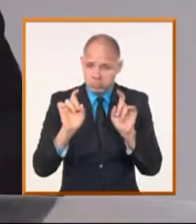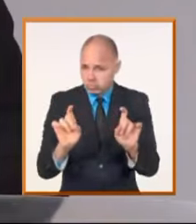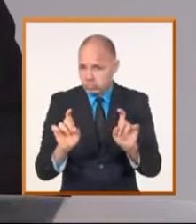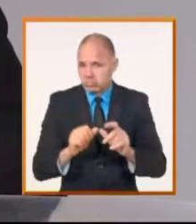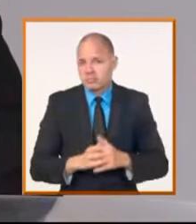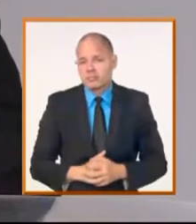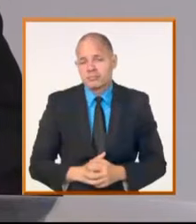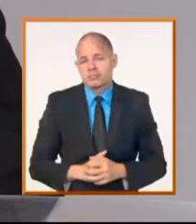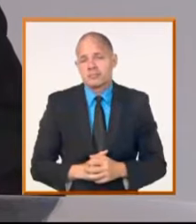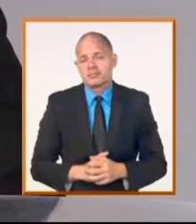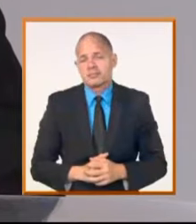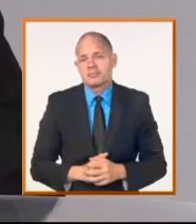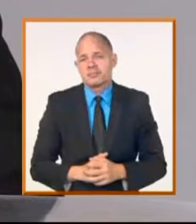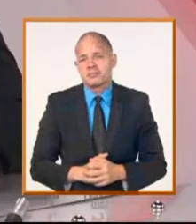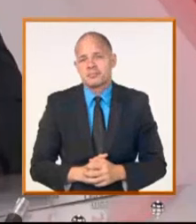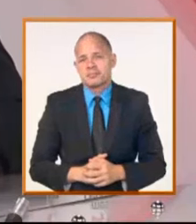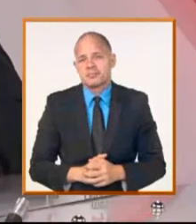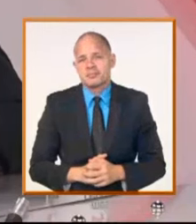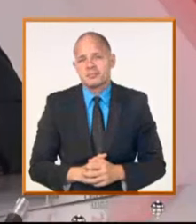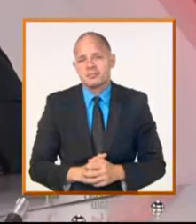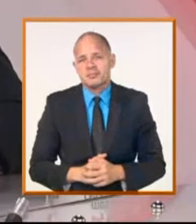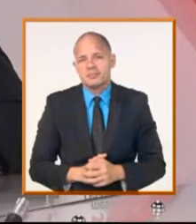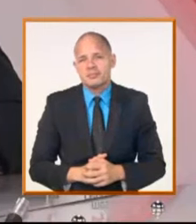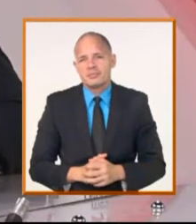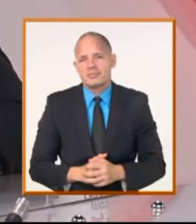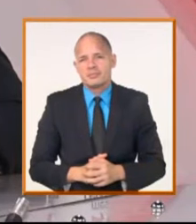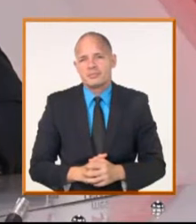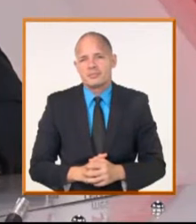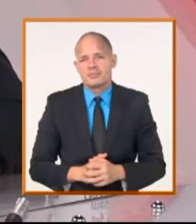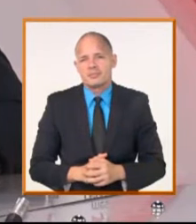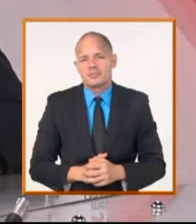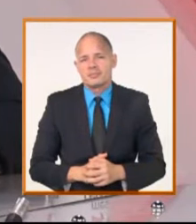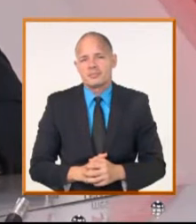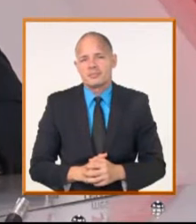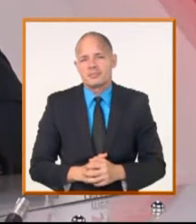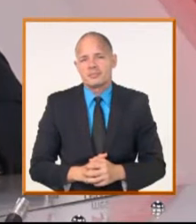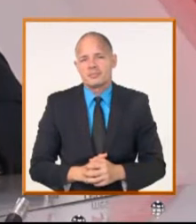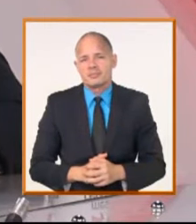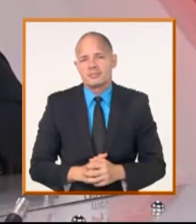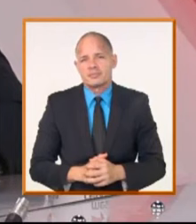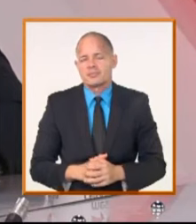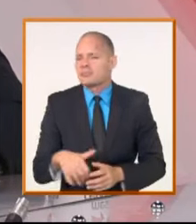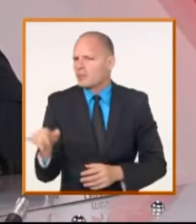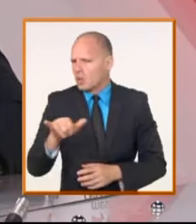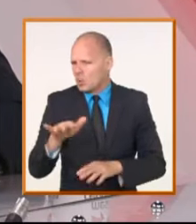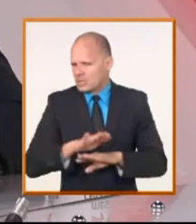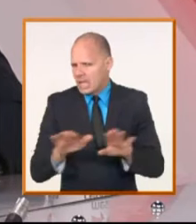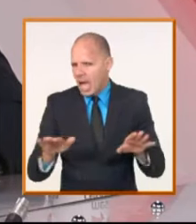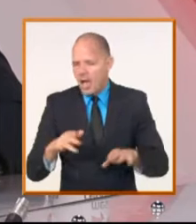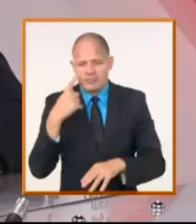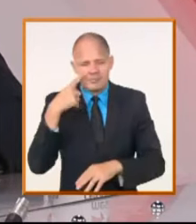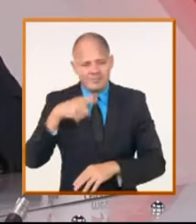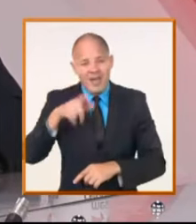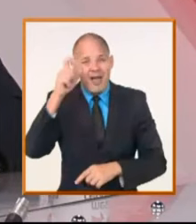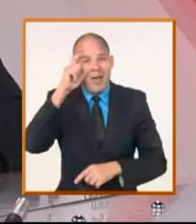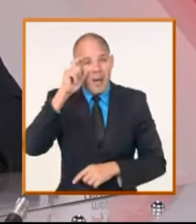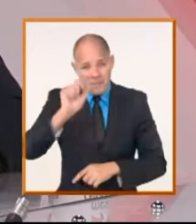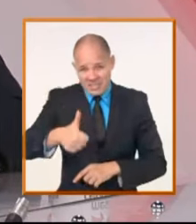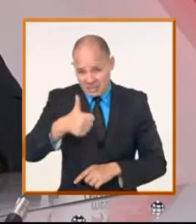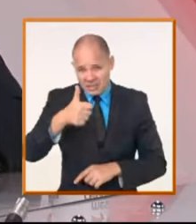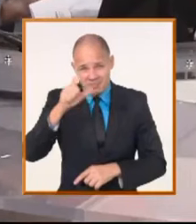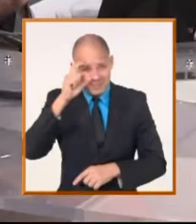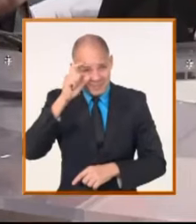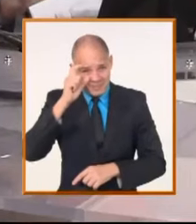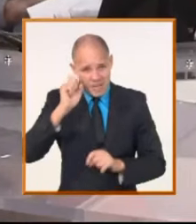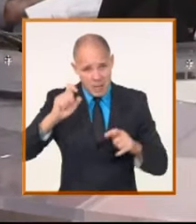en ese contexto. Pero bueno, ya de alguna manera la campaña de Biden había anunciado también una serie, vamos a decir, de líneas de